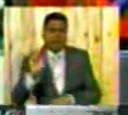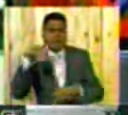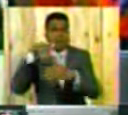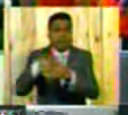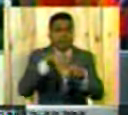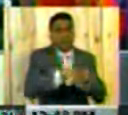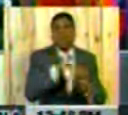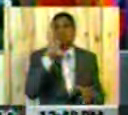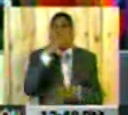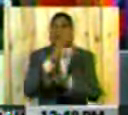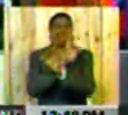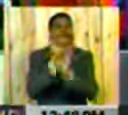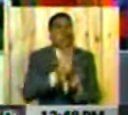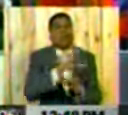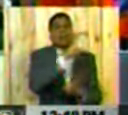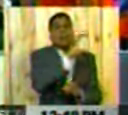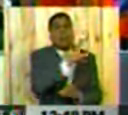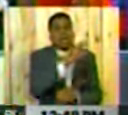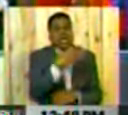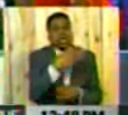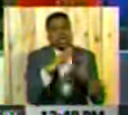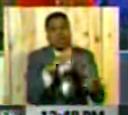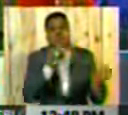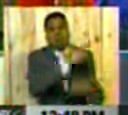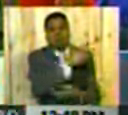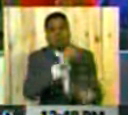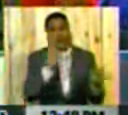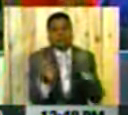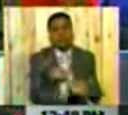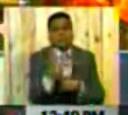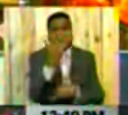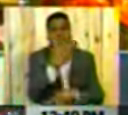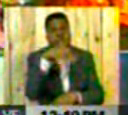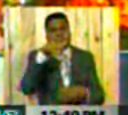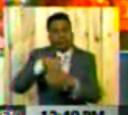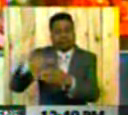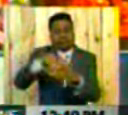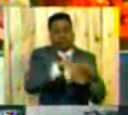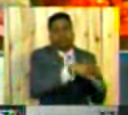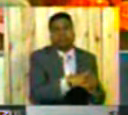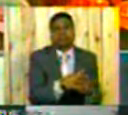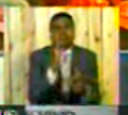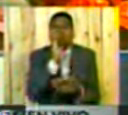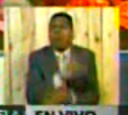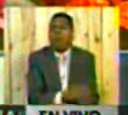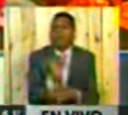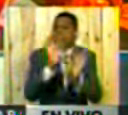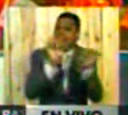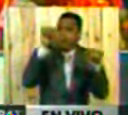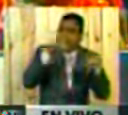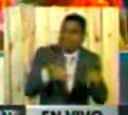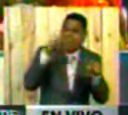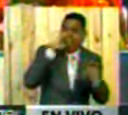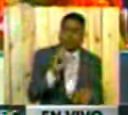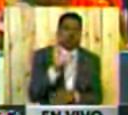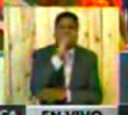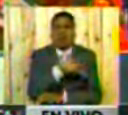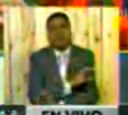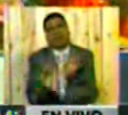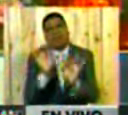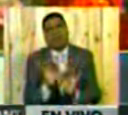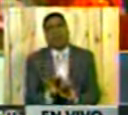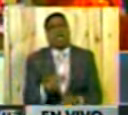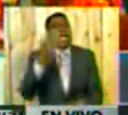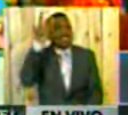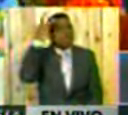no hay, y lo puedo explicar. ¿Por qué ellos no se movieron desde el principio con el referéndum? Ah, bueno, porque ellos se creyeron la mentira que iban a salir de Nicolás